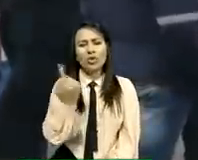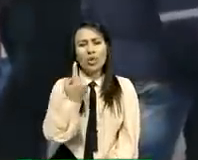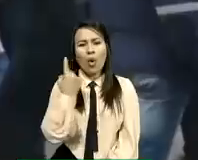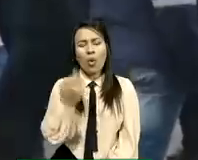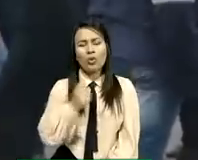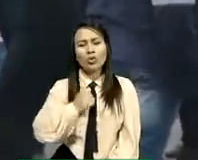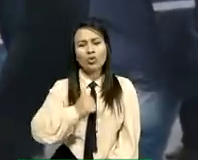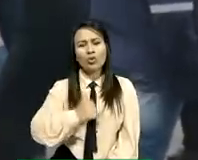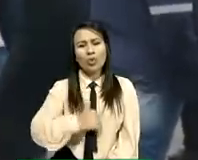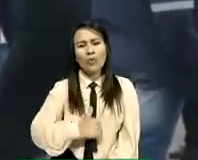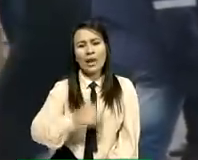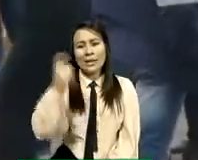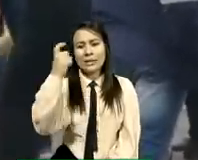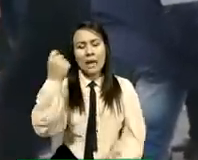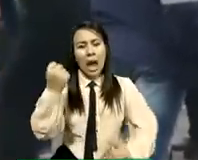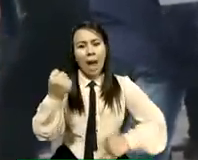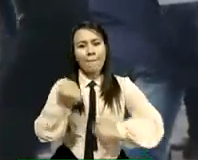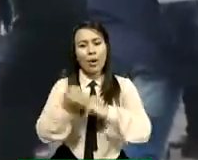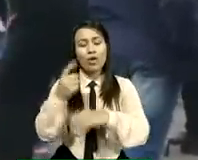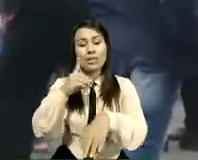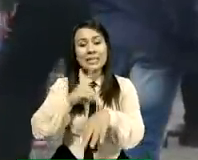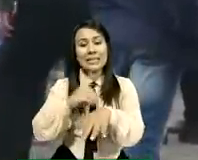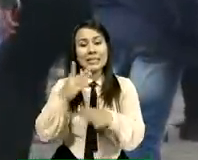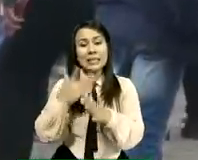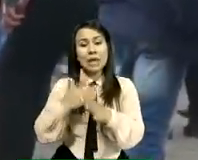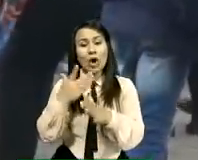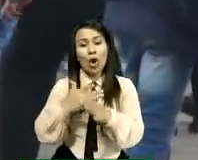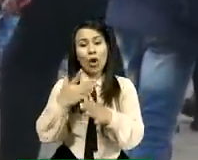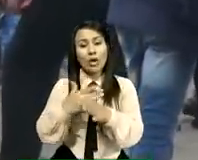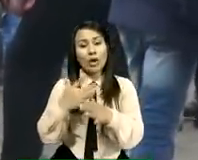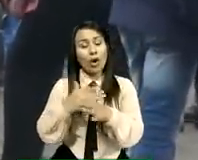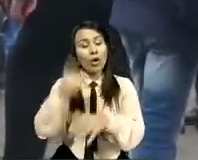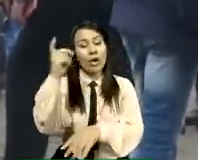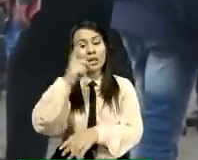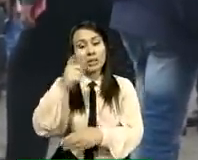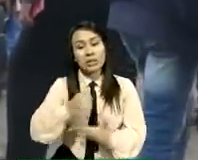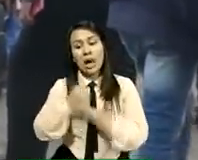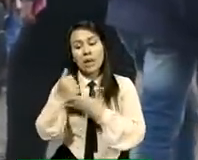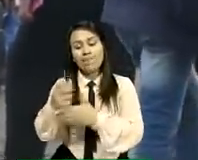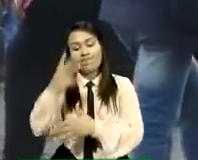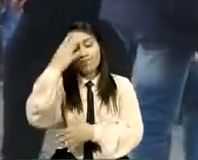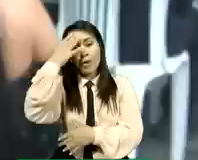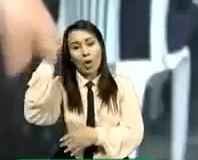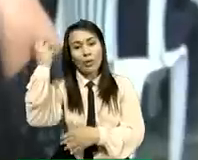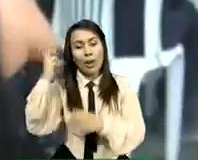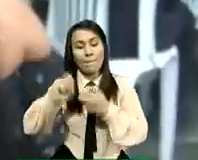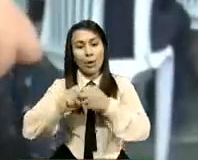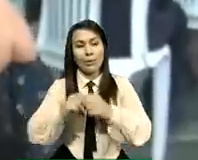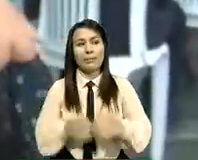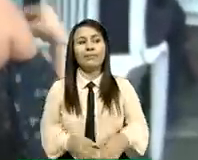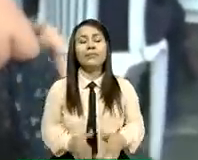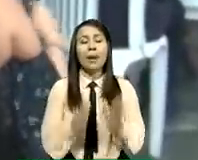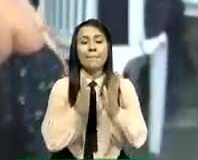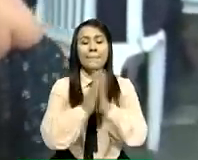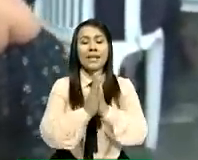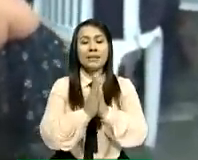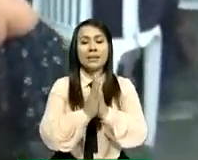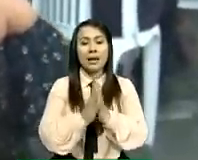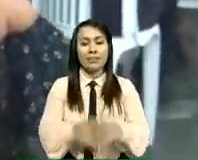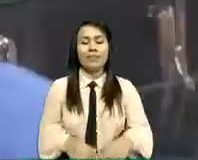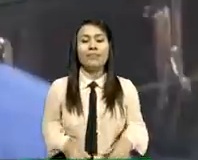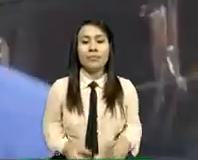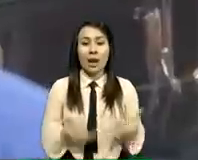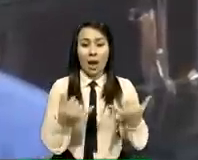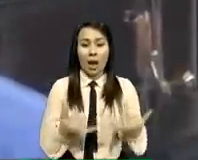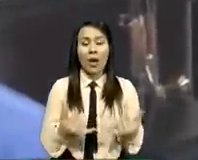es un gran apoyo, una gran ayuda psicológica más que nada para tratar de sobrellevar el tema. Tras una misa de cuerpo presente, los